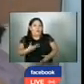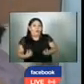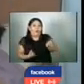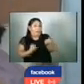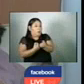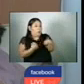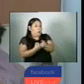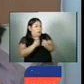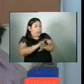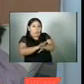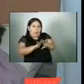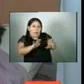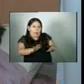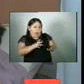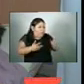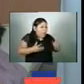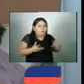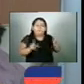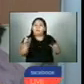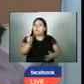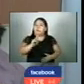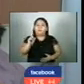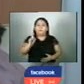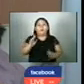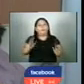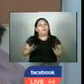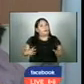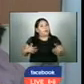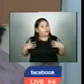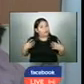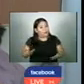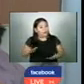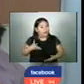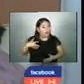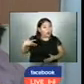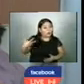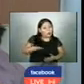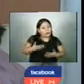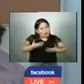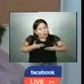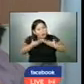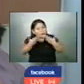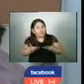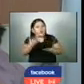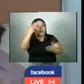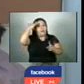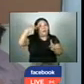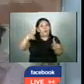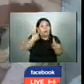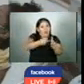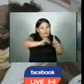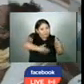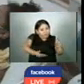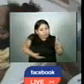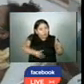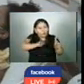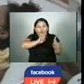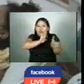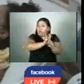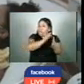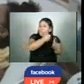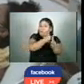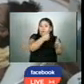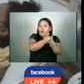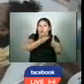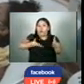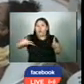observadores y no interventores, donde podamos brindarle a la mujer el derecho de ser protagonista de su parto, donde no